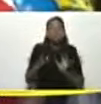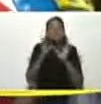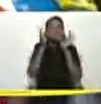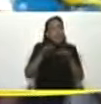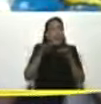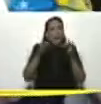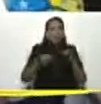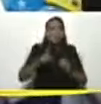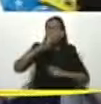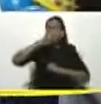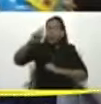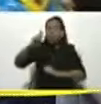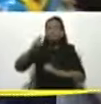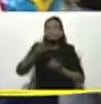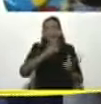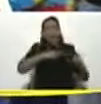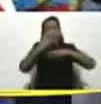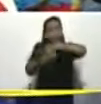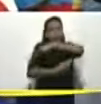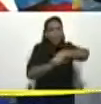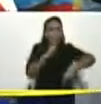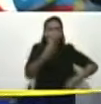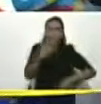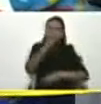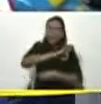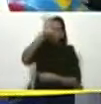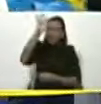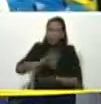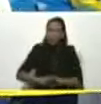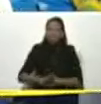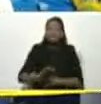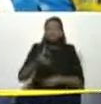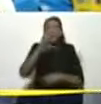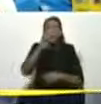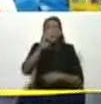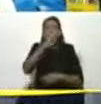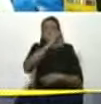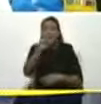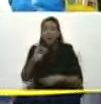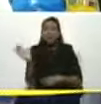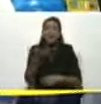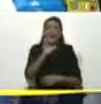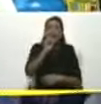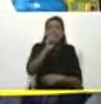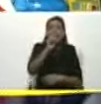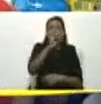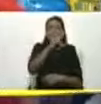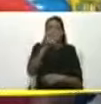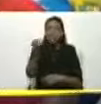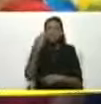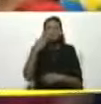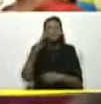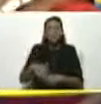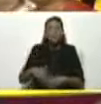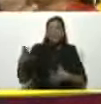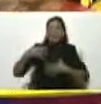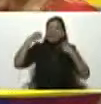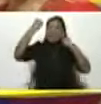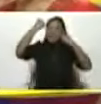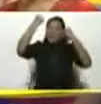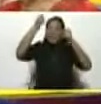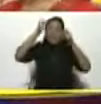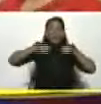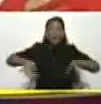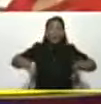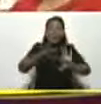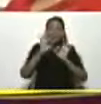Siempre Macuto le ha dado la revolución 100% igual que Pacastillo. Aquí la revolución no pierde. Macuto. Que viva la familia de Pacastillo,